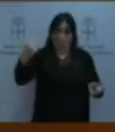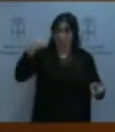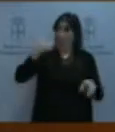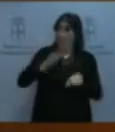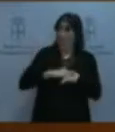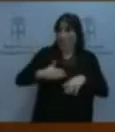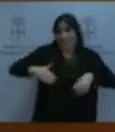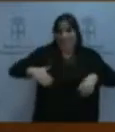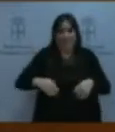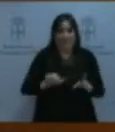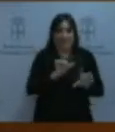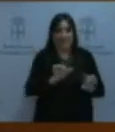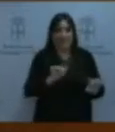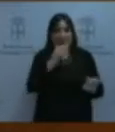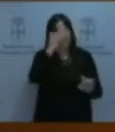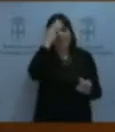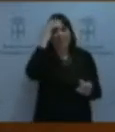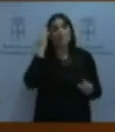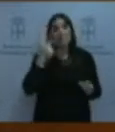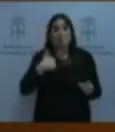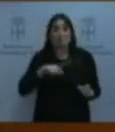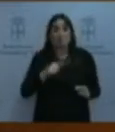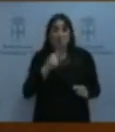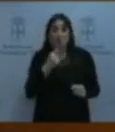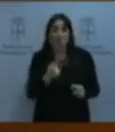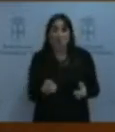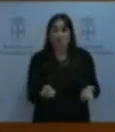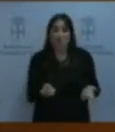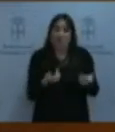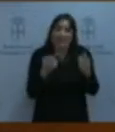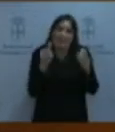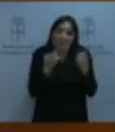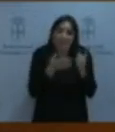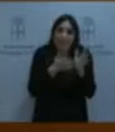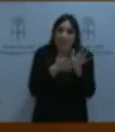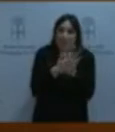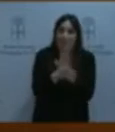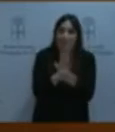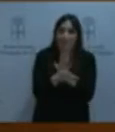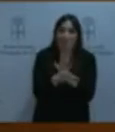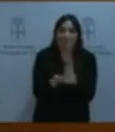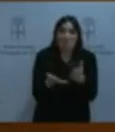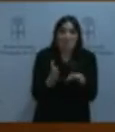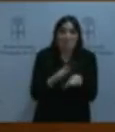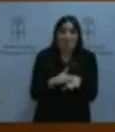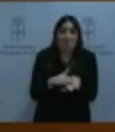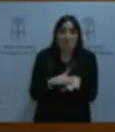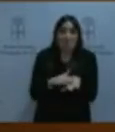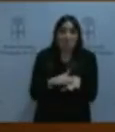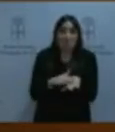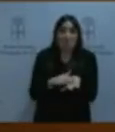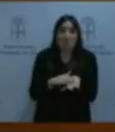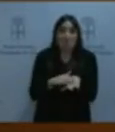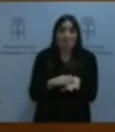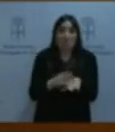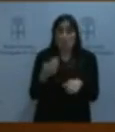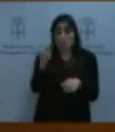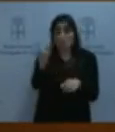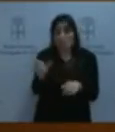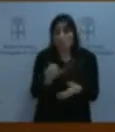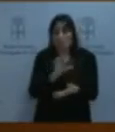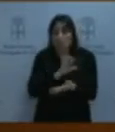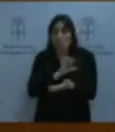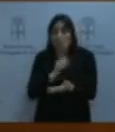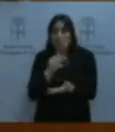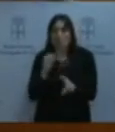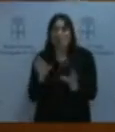nosotros les intentábamos explicar el porqué. Y uno de los señores que estaba allí sacó la conclusión de que estábamos más preocupados los grupos